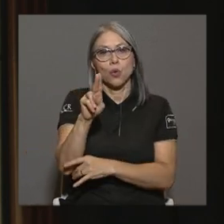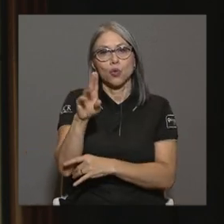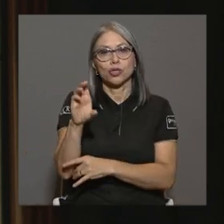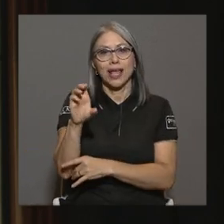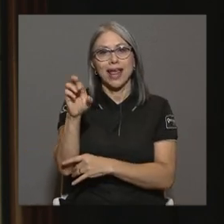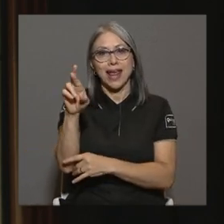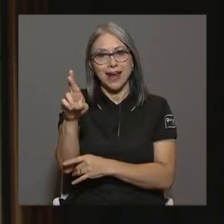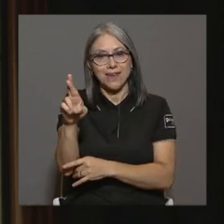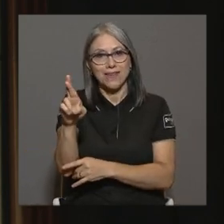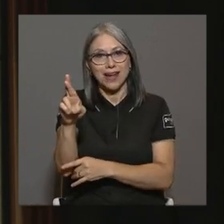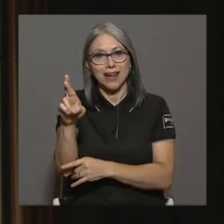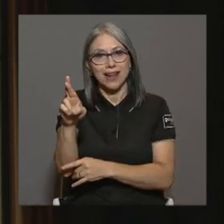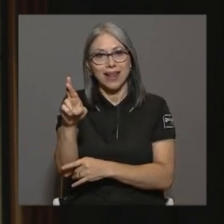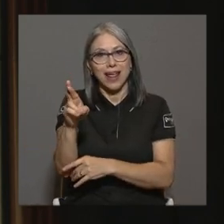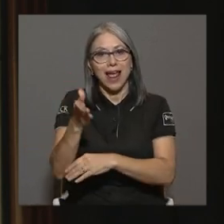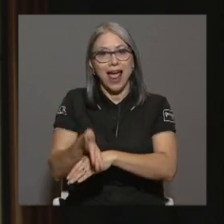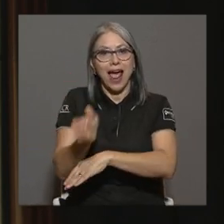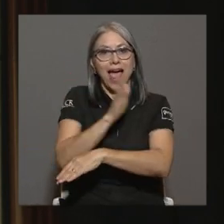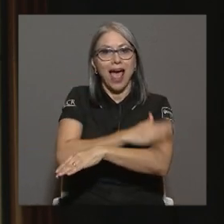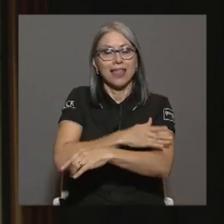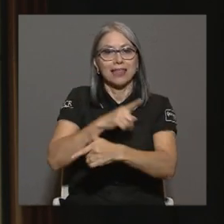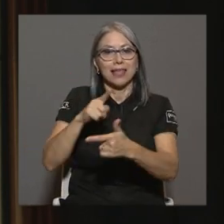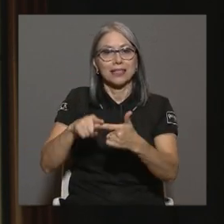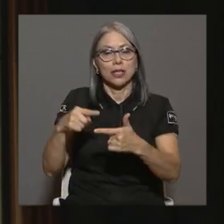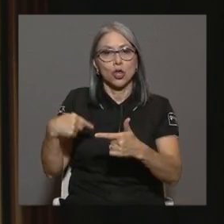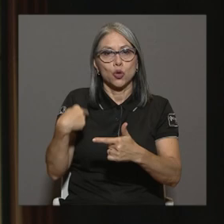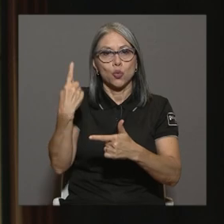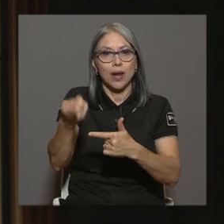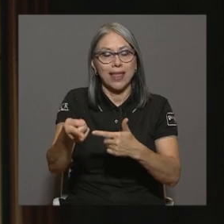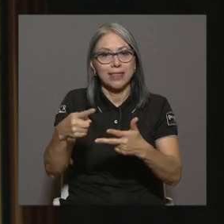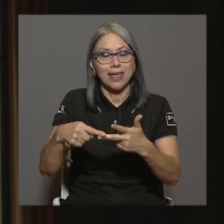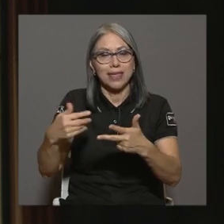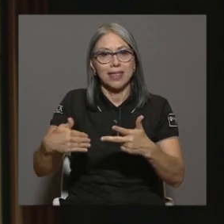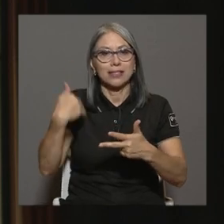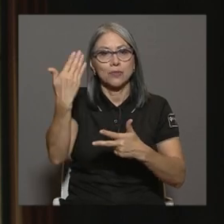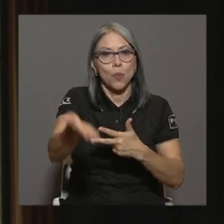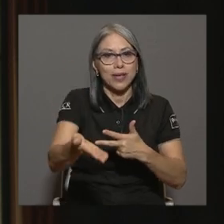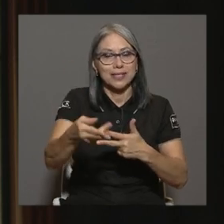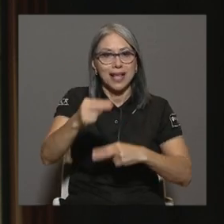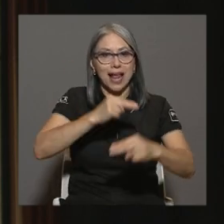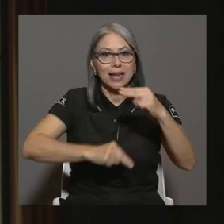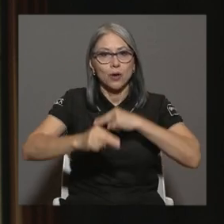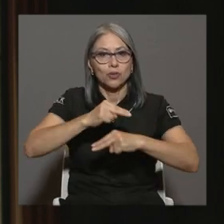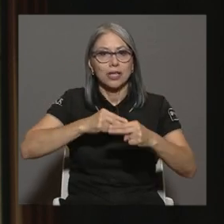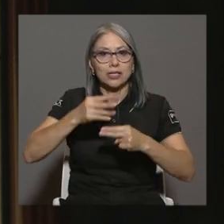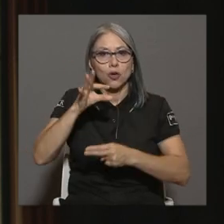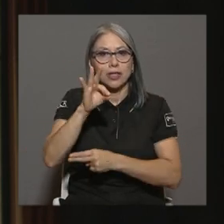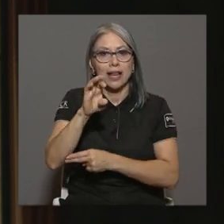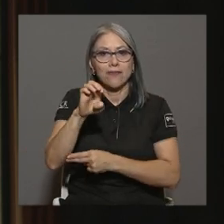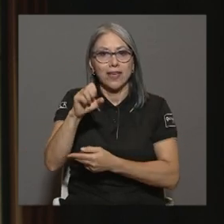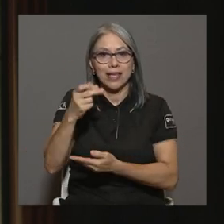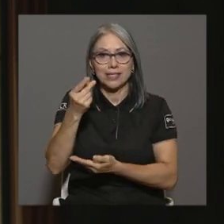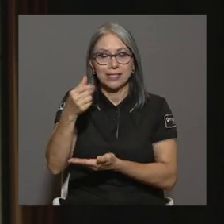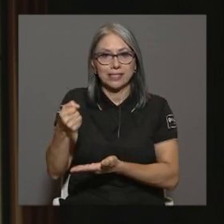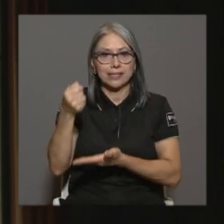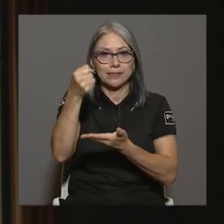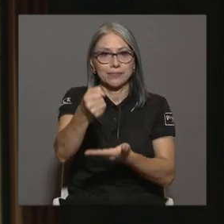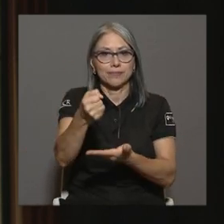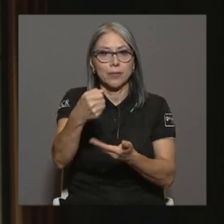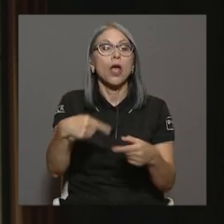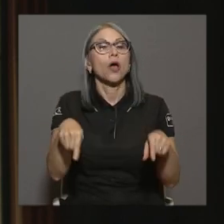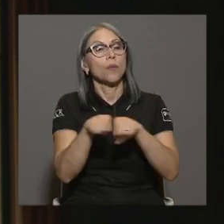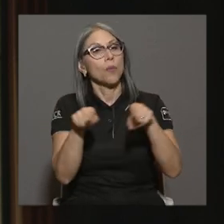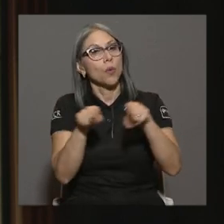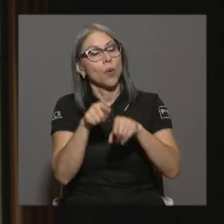UCR, antes, durante y después de la negociación del FES. Por su parte, en